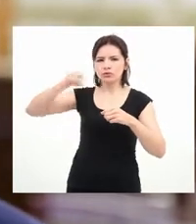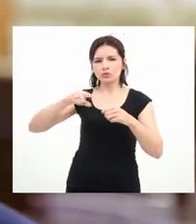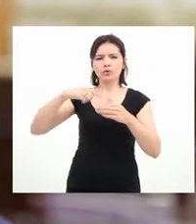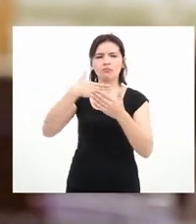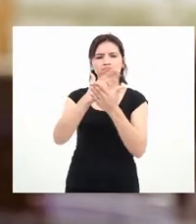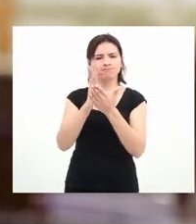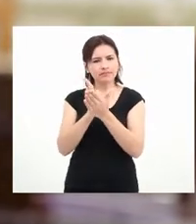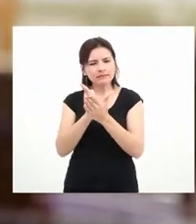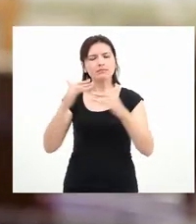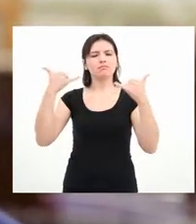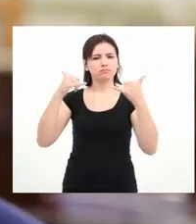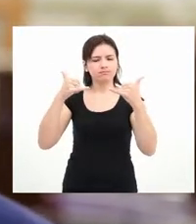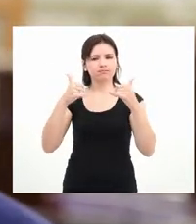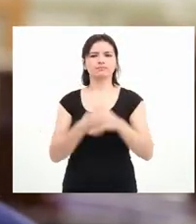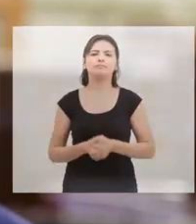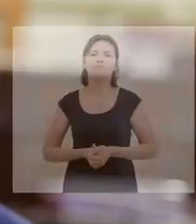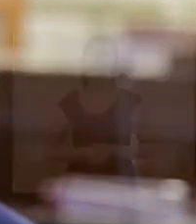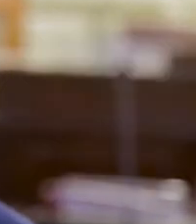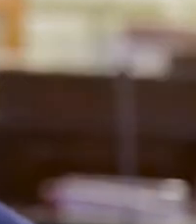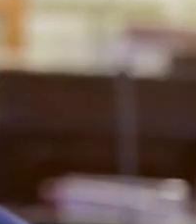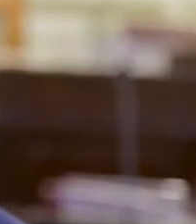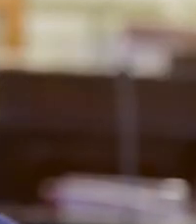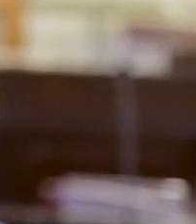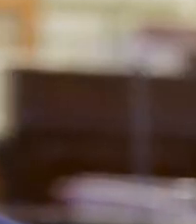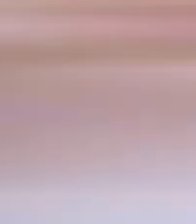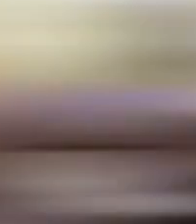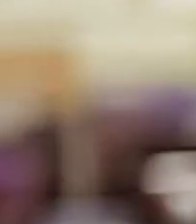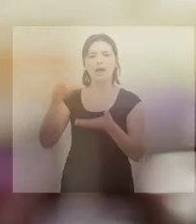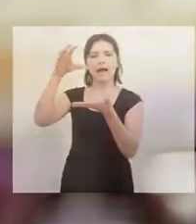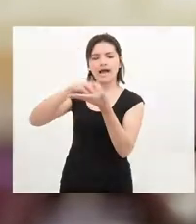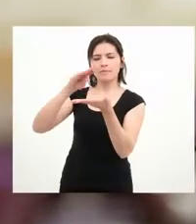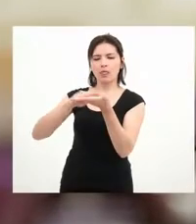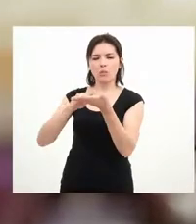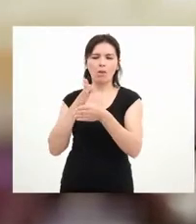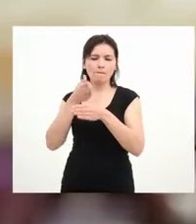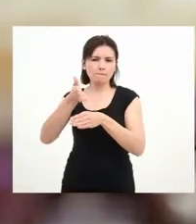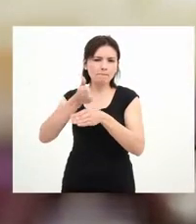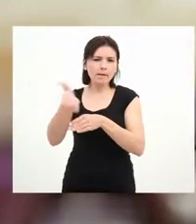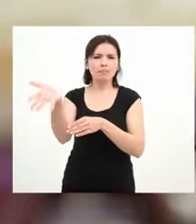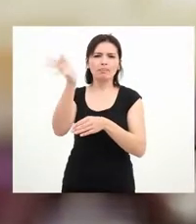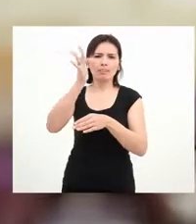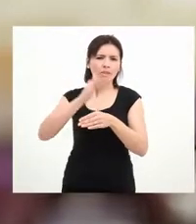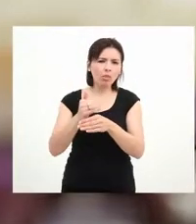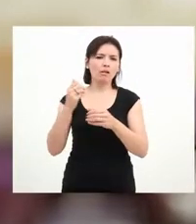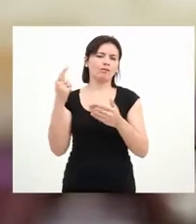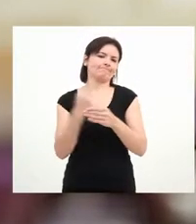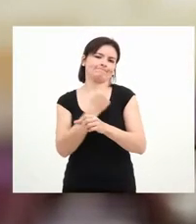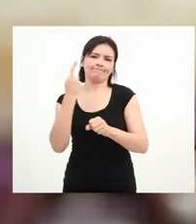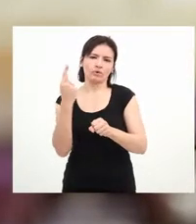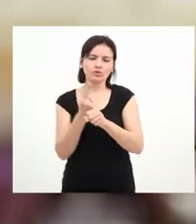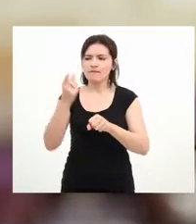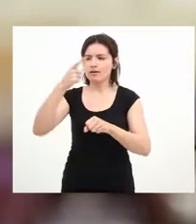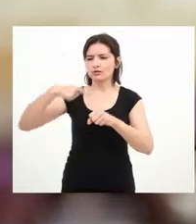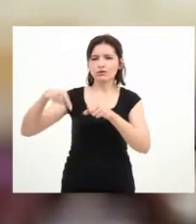bueno porque tienen en cuenta la participación joven, que es muy importante. Pues no todos los días podemos hacer este tipo de actividades,